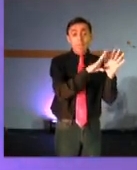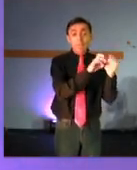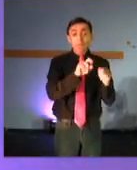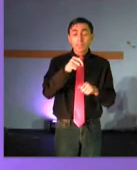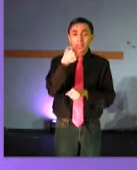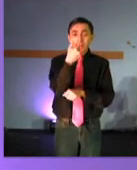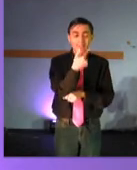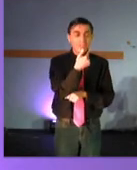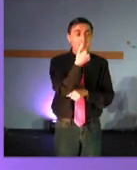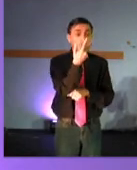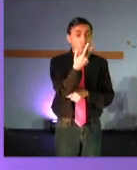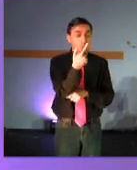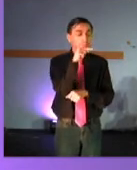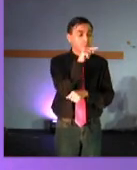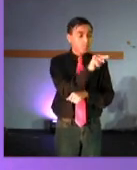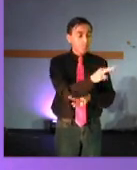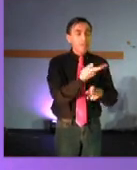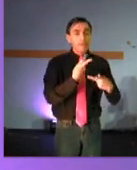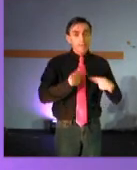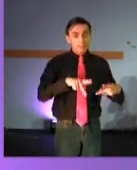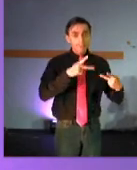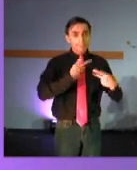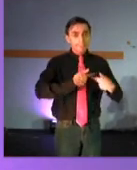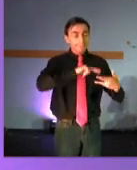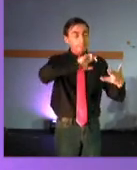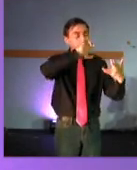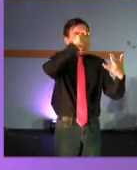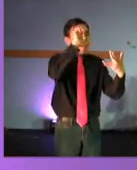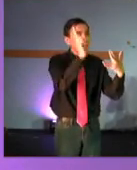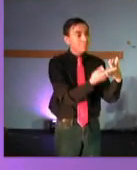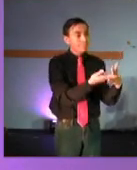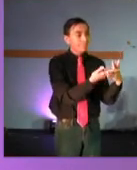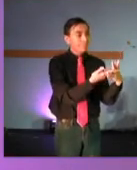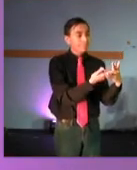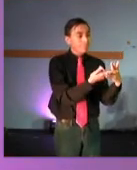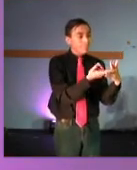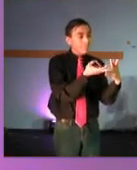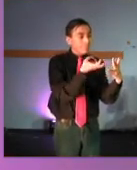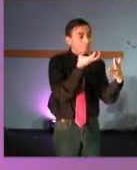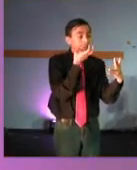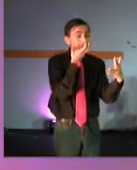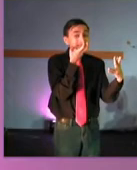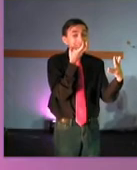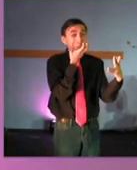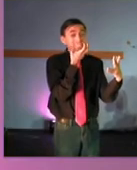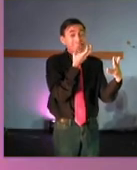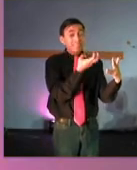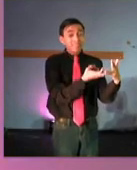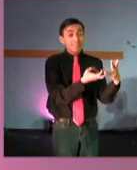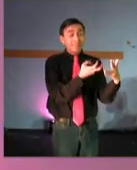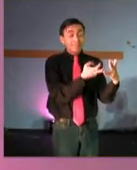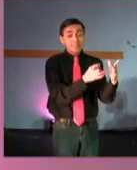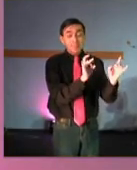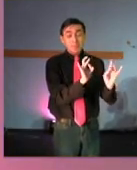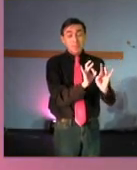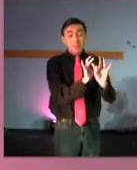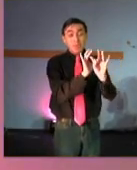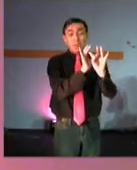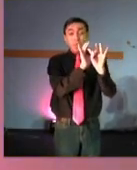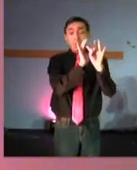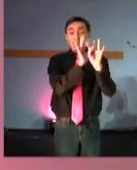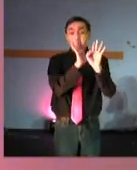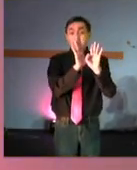es asesinado, y ese asesinato catapultó la lucha popular a límites que no se